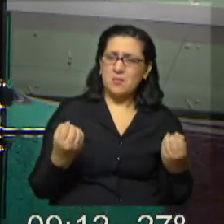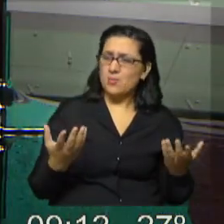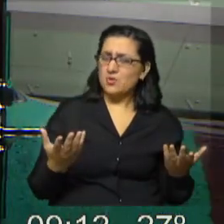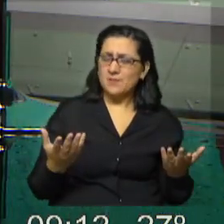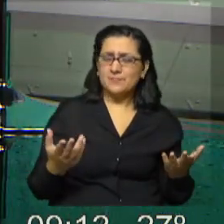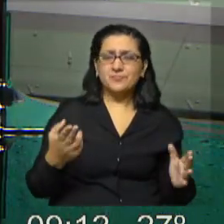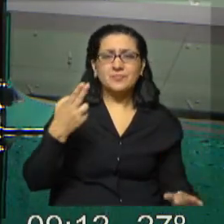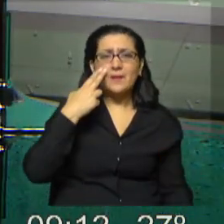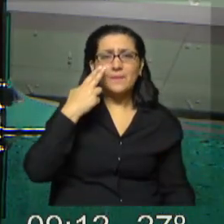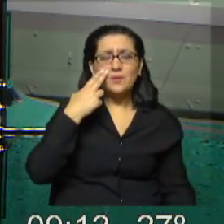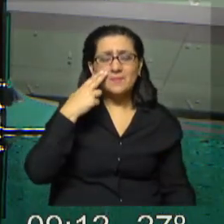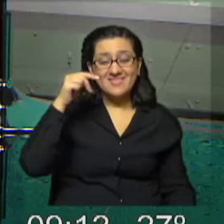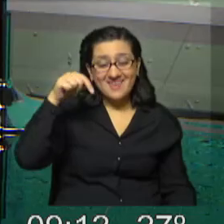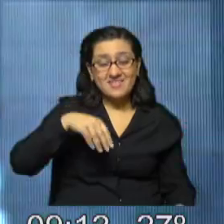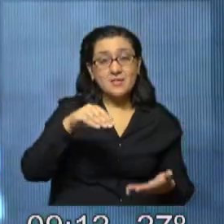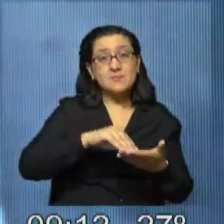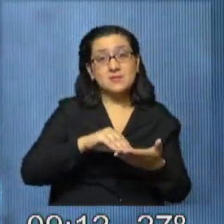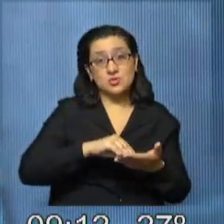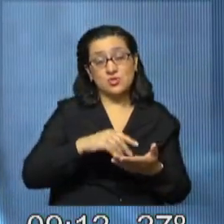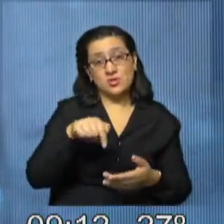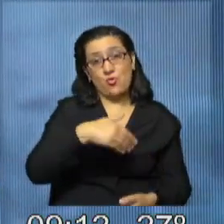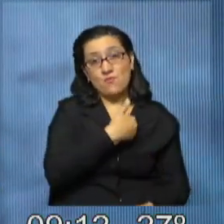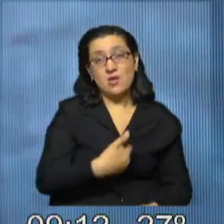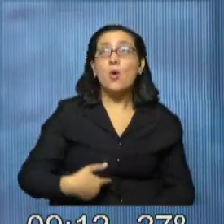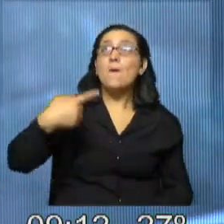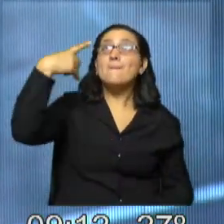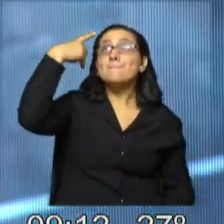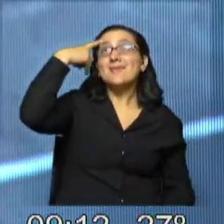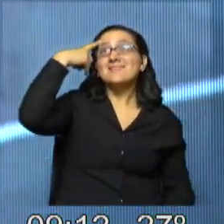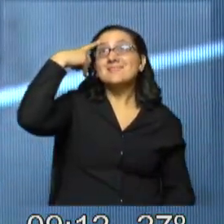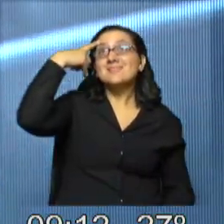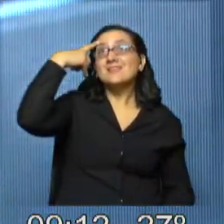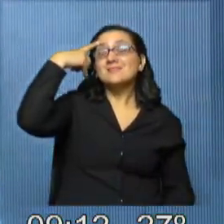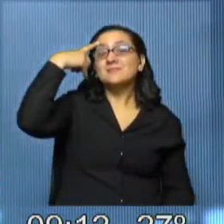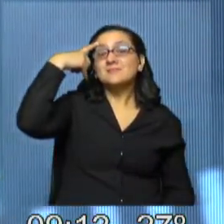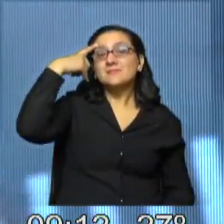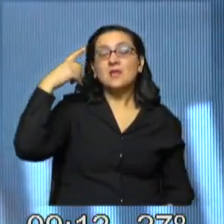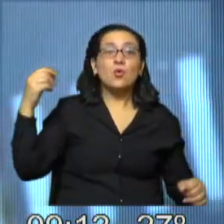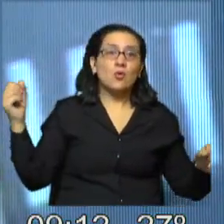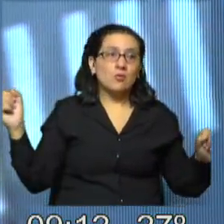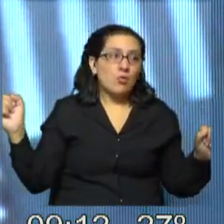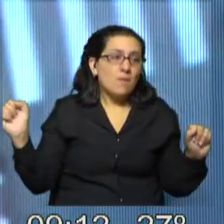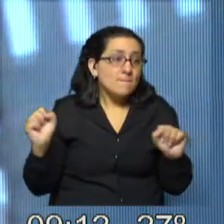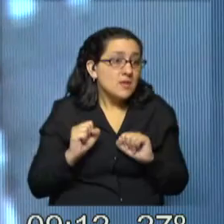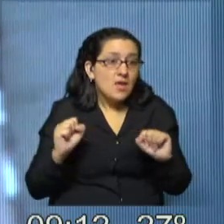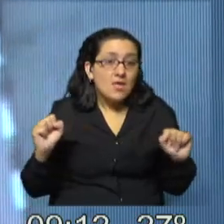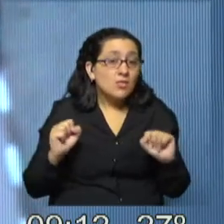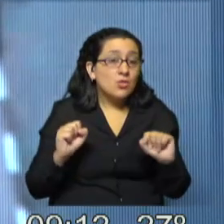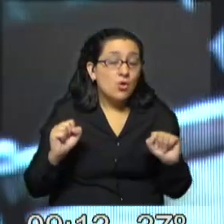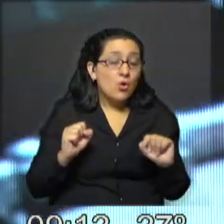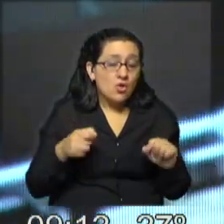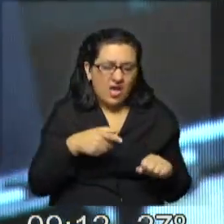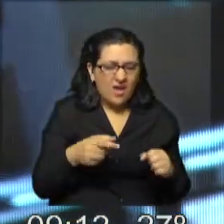el problema de esta administración es que piensa que con el temor, ¿tá? Va a